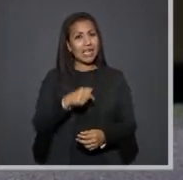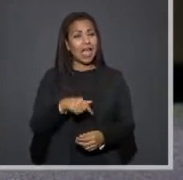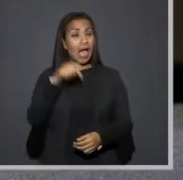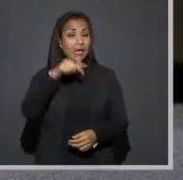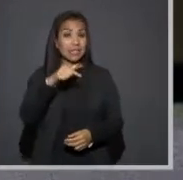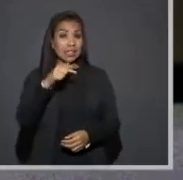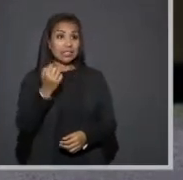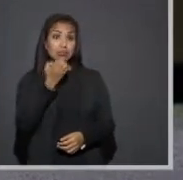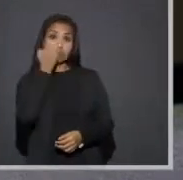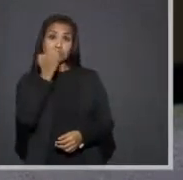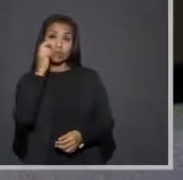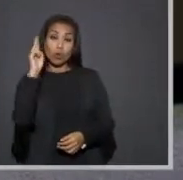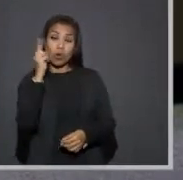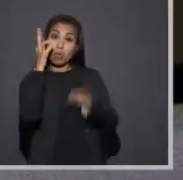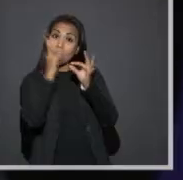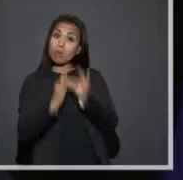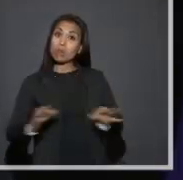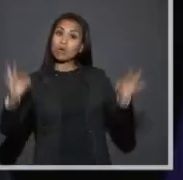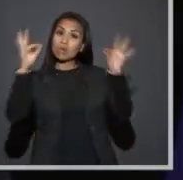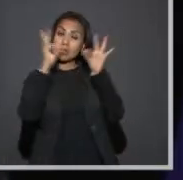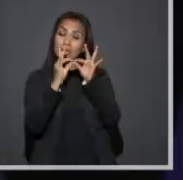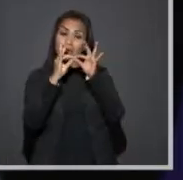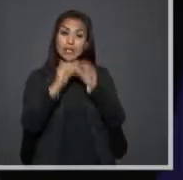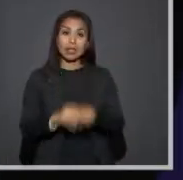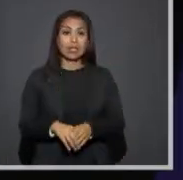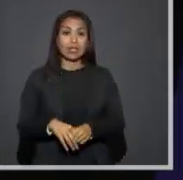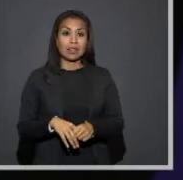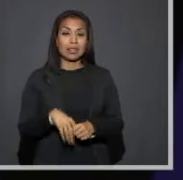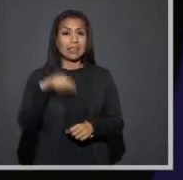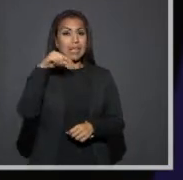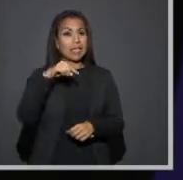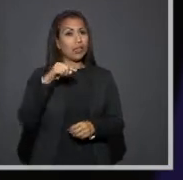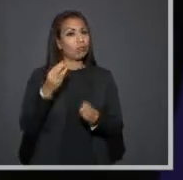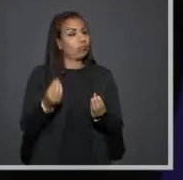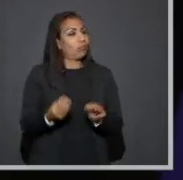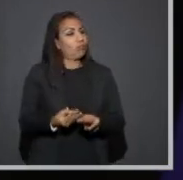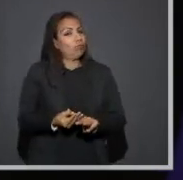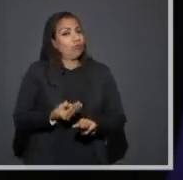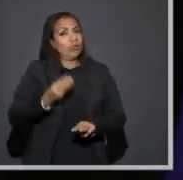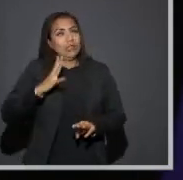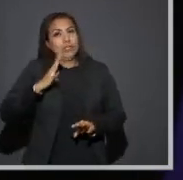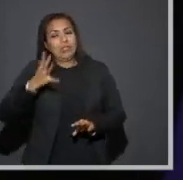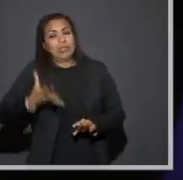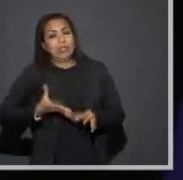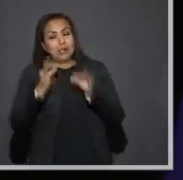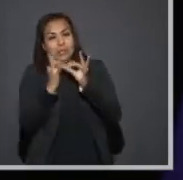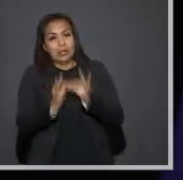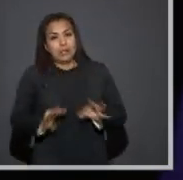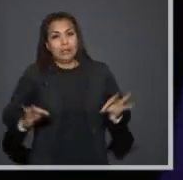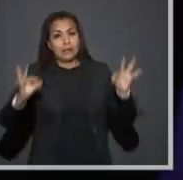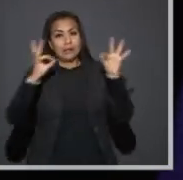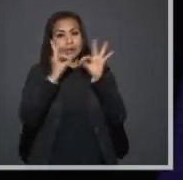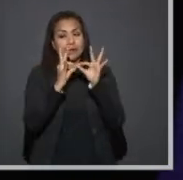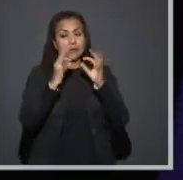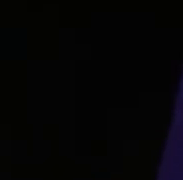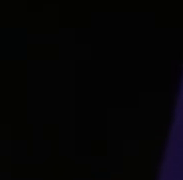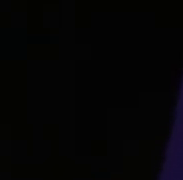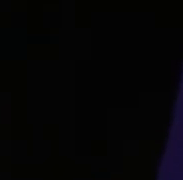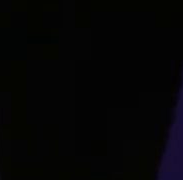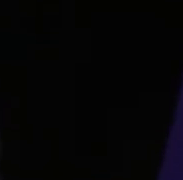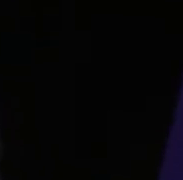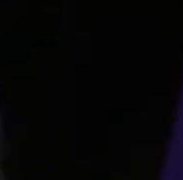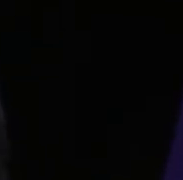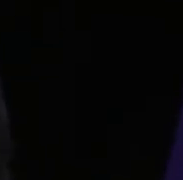tan importante, de mucho prestigio, y de estar